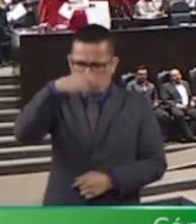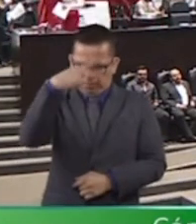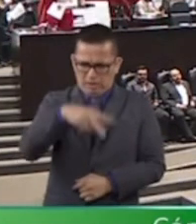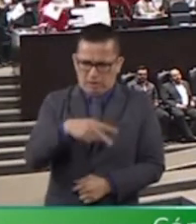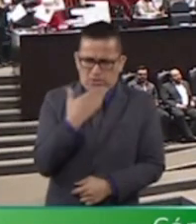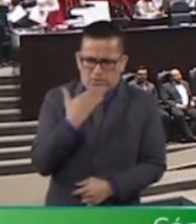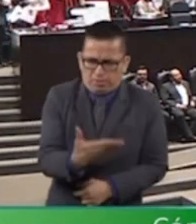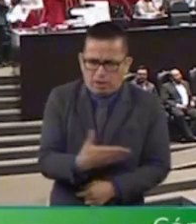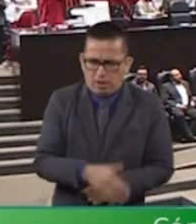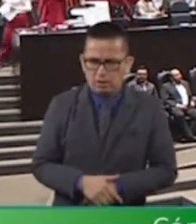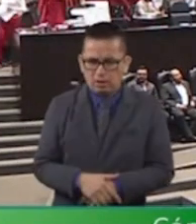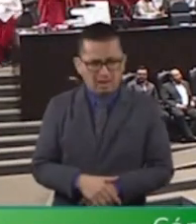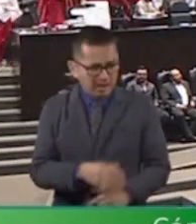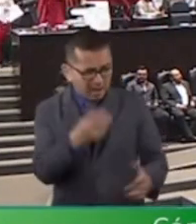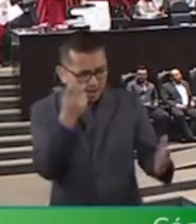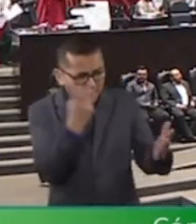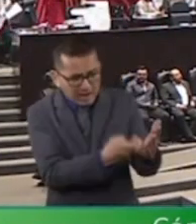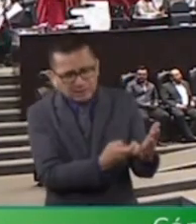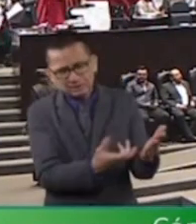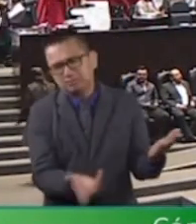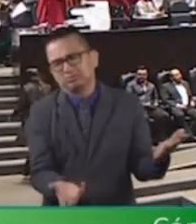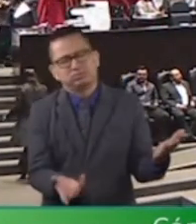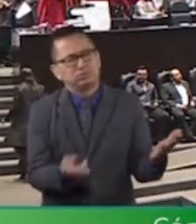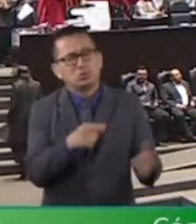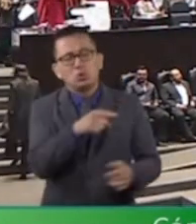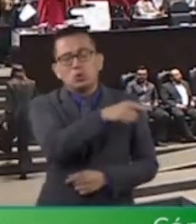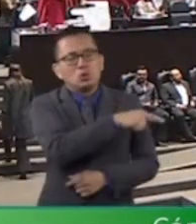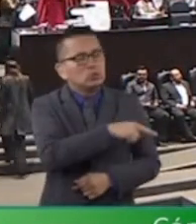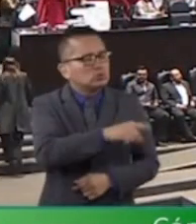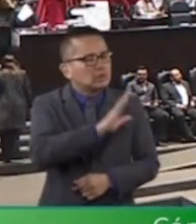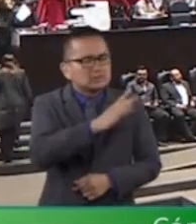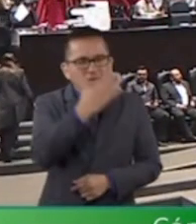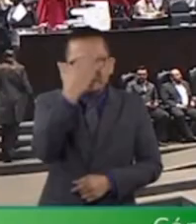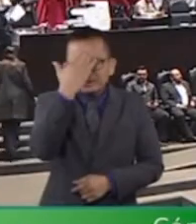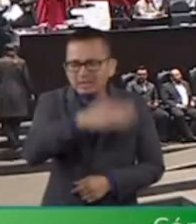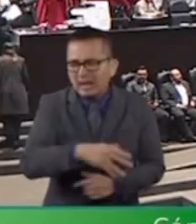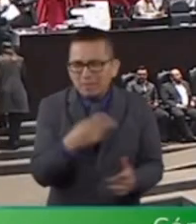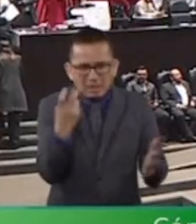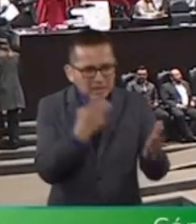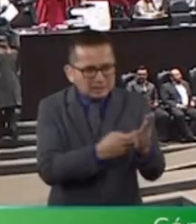hasta ustedes saben que está mal, porque